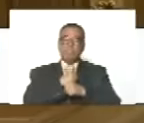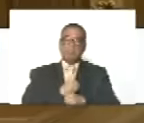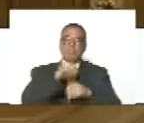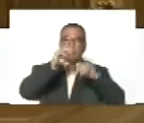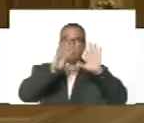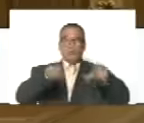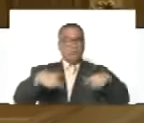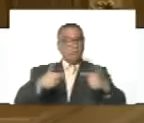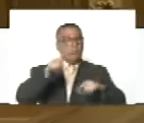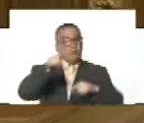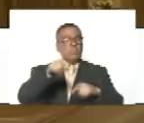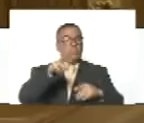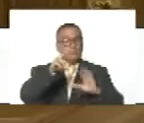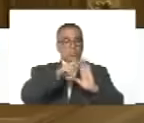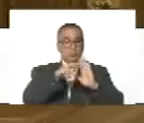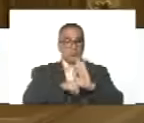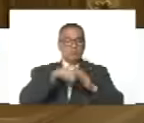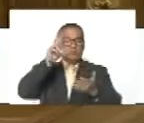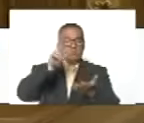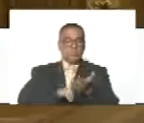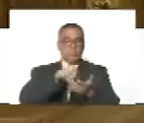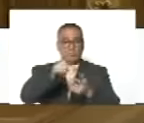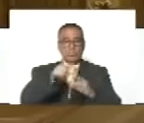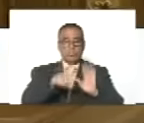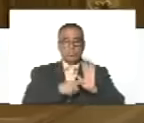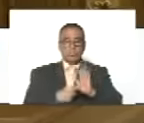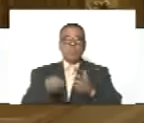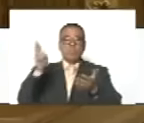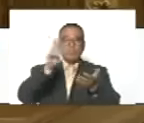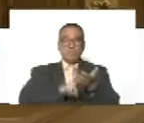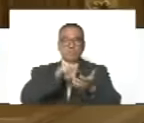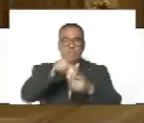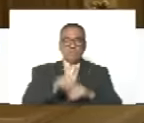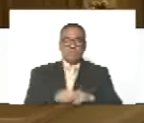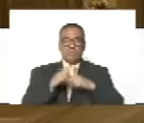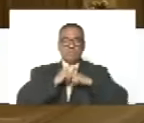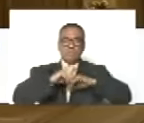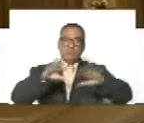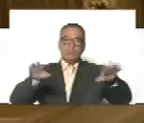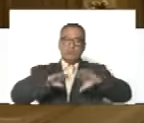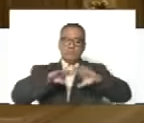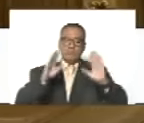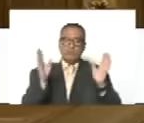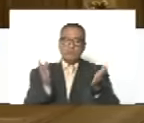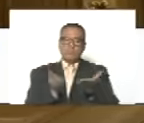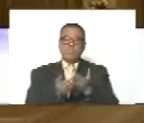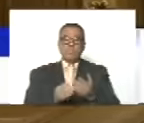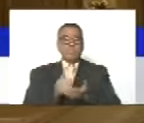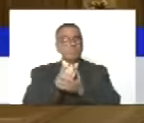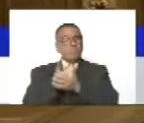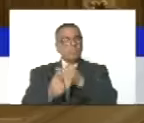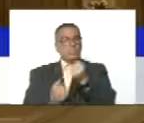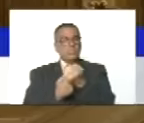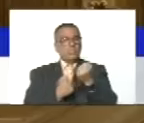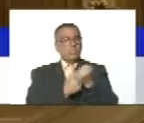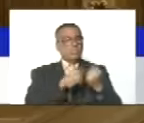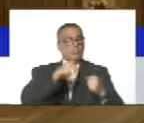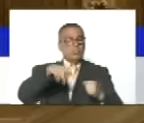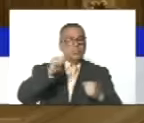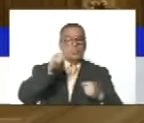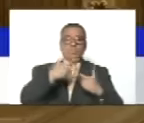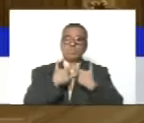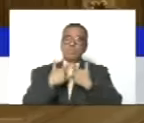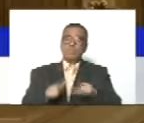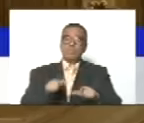contra. Que la resolución aprobada reflejó nuevamente el amplio apoyo mundial a la causa palestina como un Estado